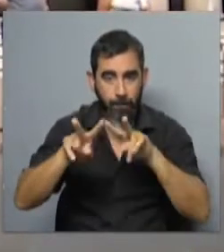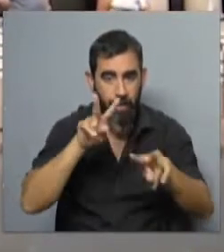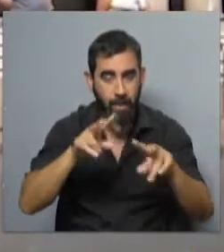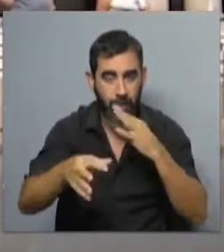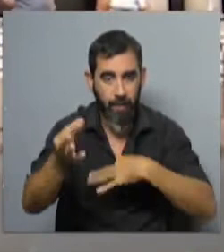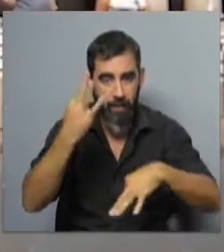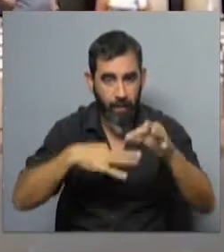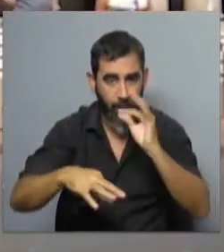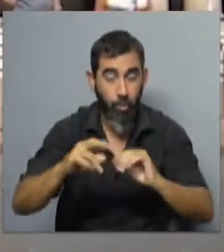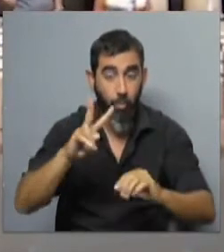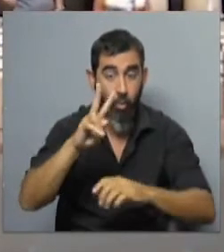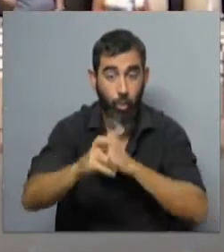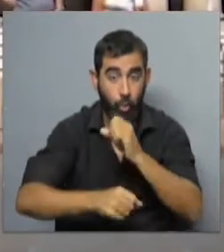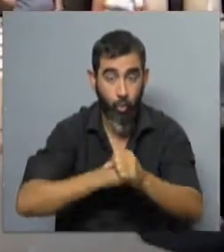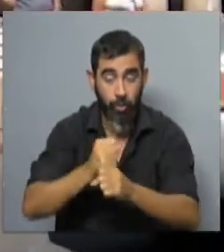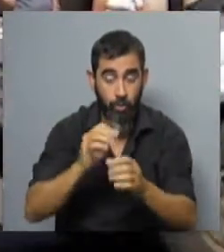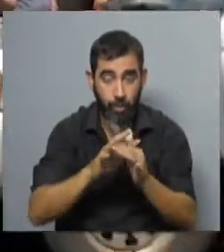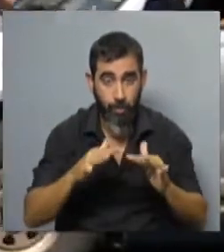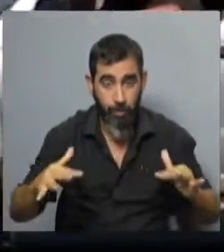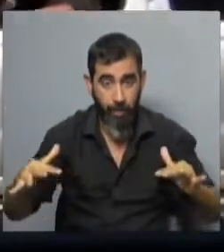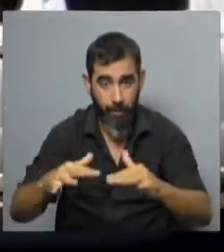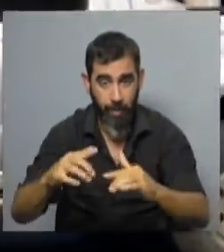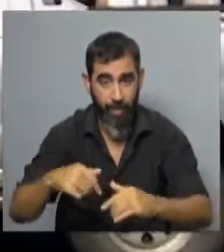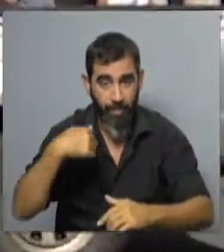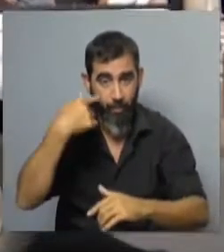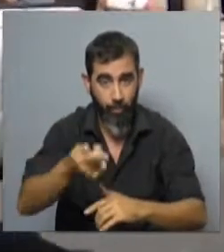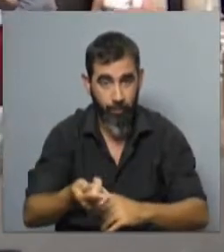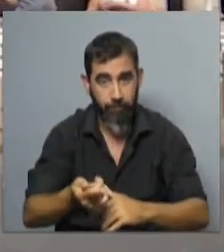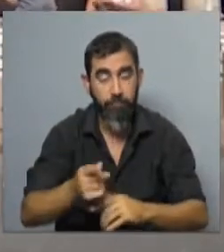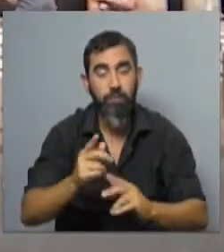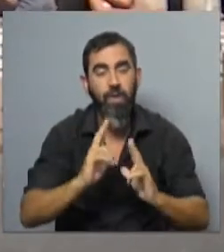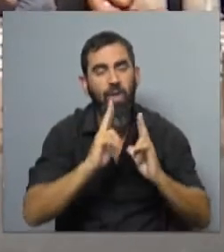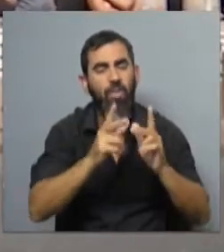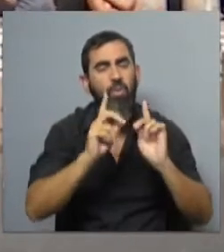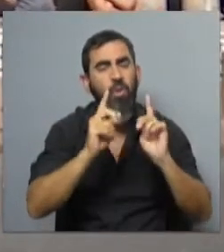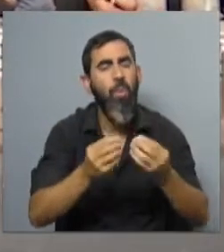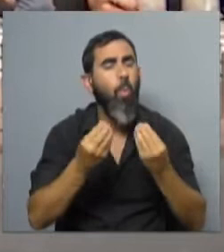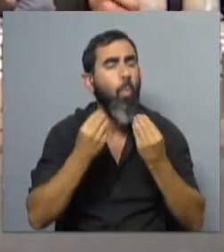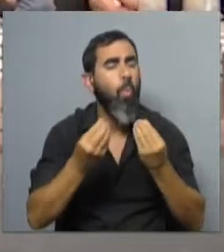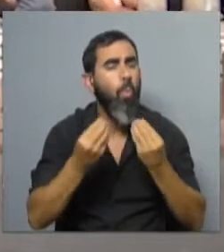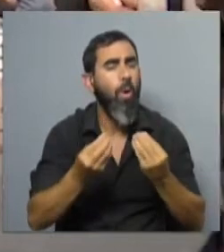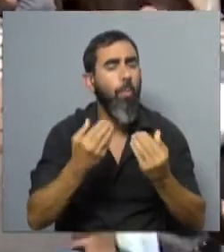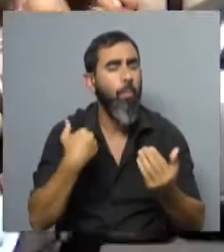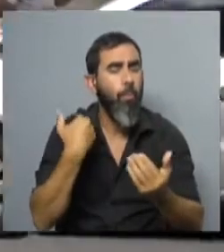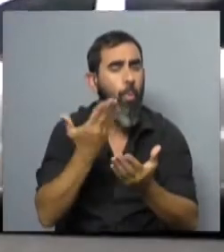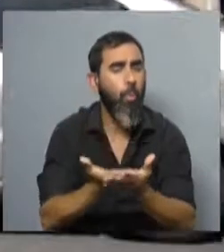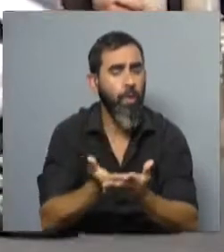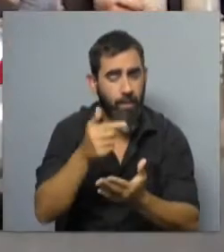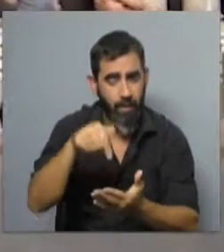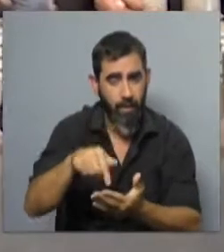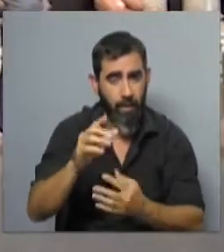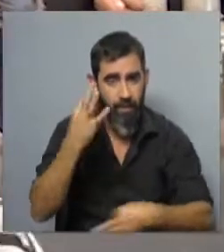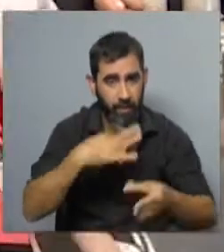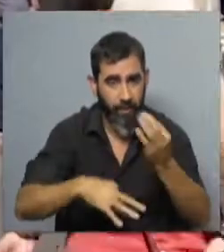teatro tras los 2 años de pandemia. Gabriel Calderón destacaba cuál va a ser la propuesta de la Comedia